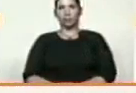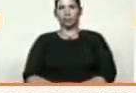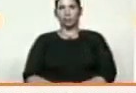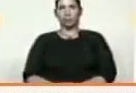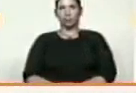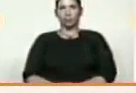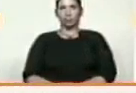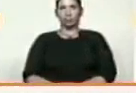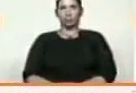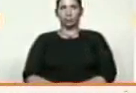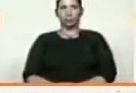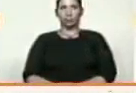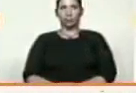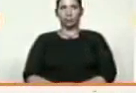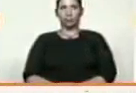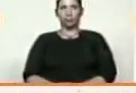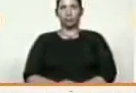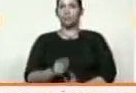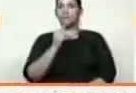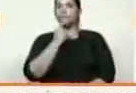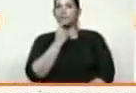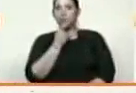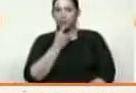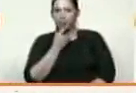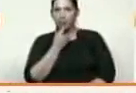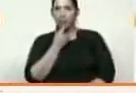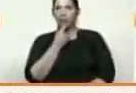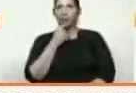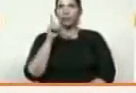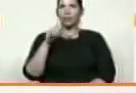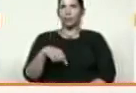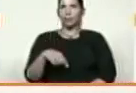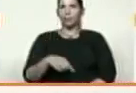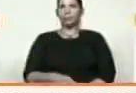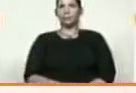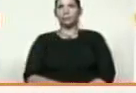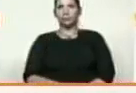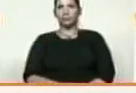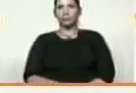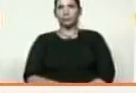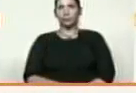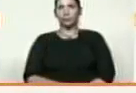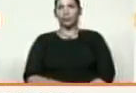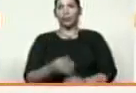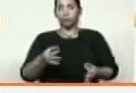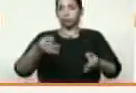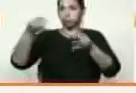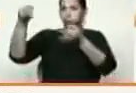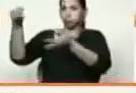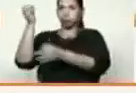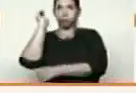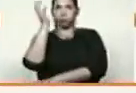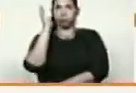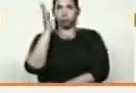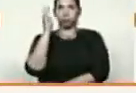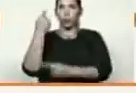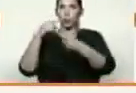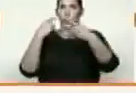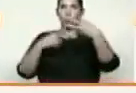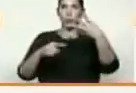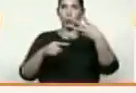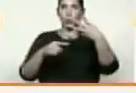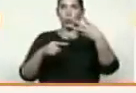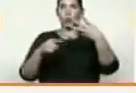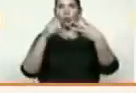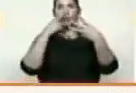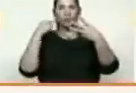Hay otras cuya iniciativa es solo una ponencia que se lleva al Congreso. Hay otras, el modelo